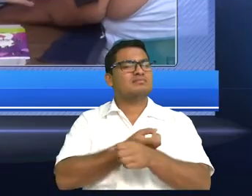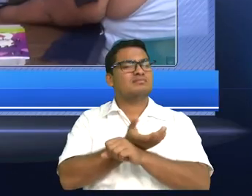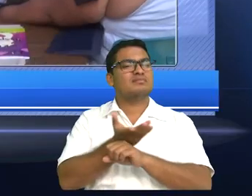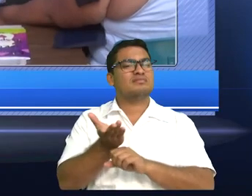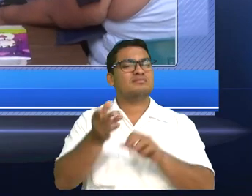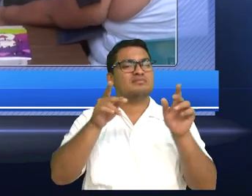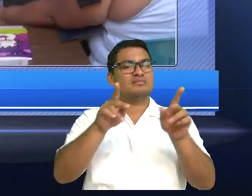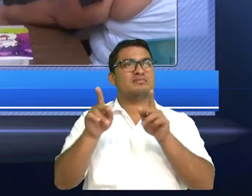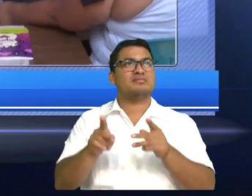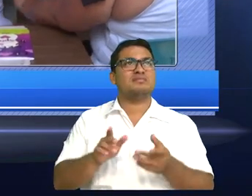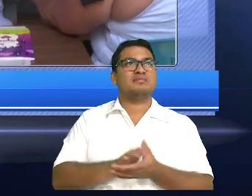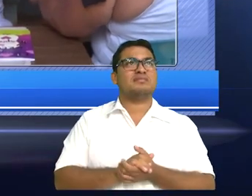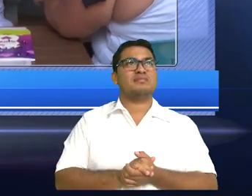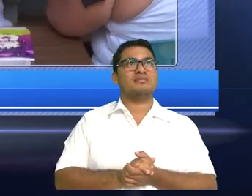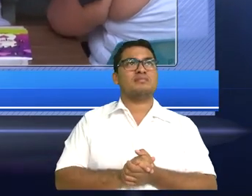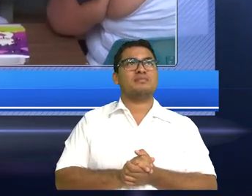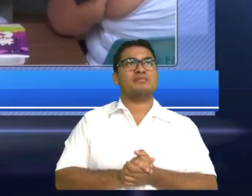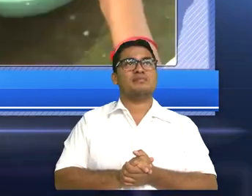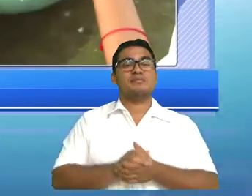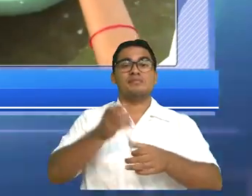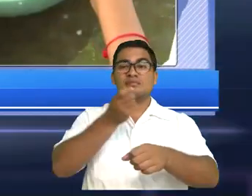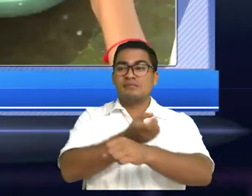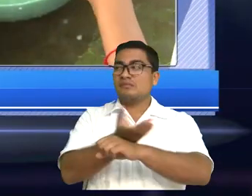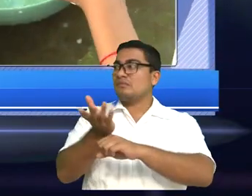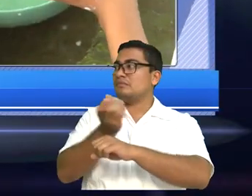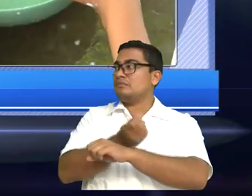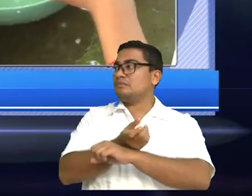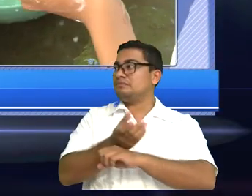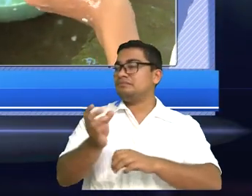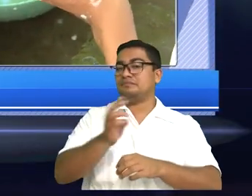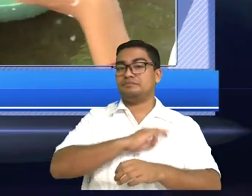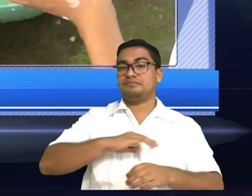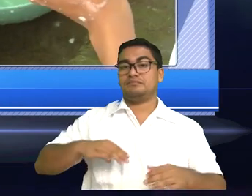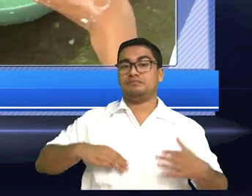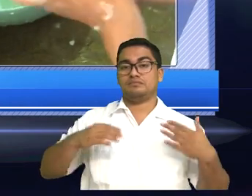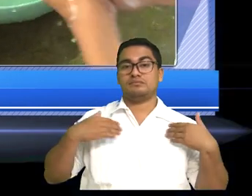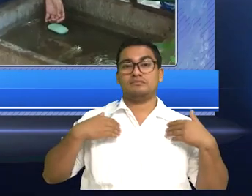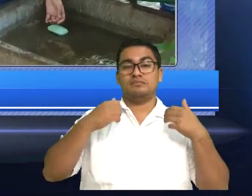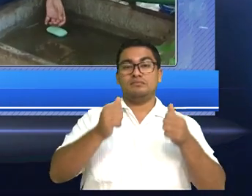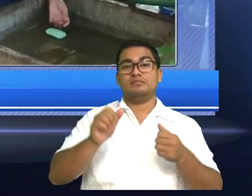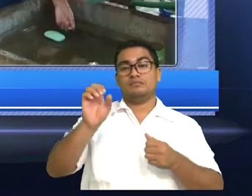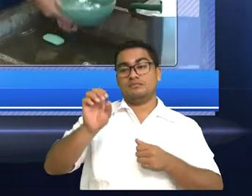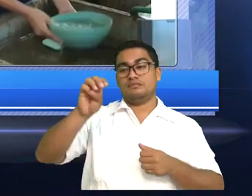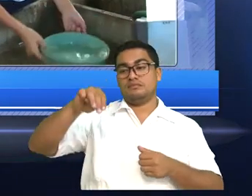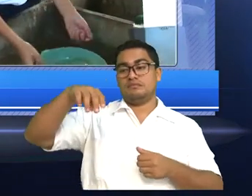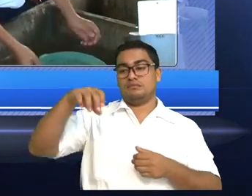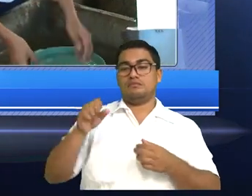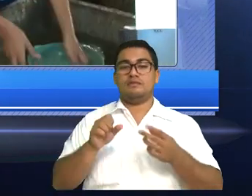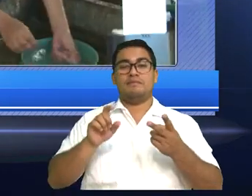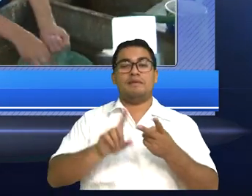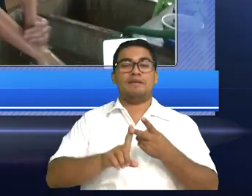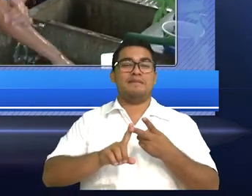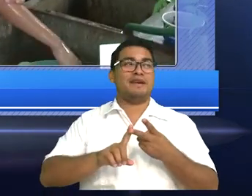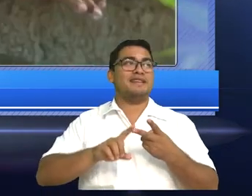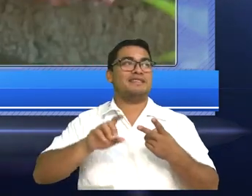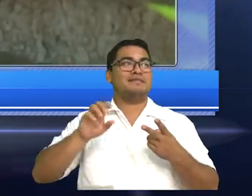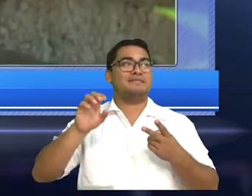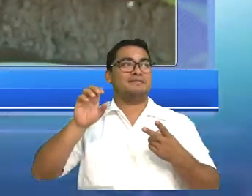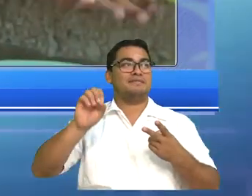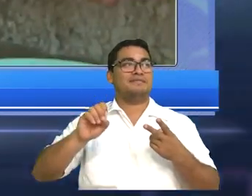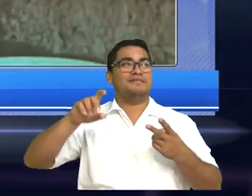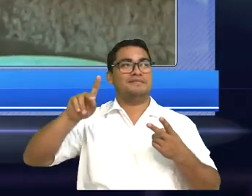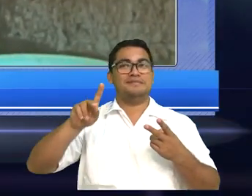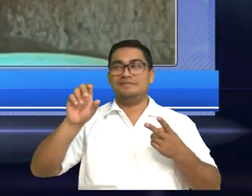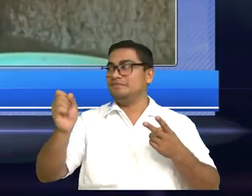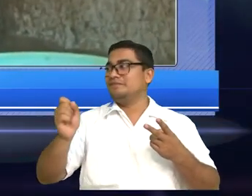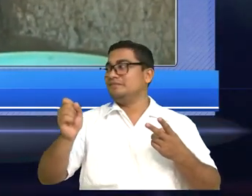población? Mira, las medidas que se están brindando a través del Ministerio de Salud, ¿verdad? La OMS, la OPSE, la constante lavado